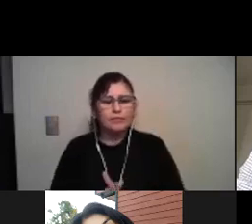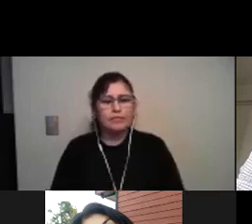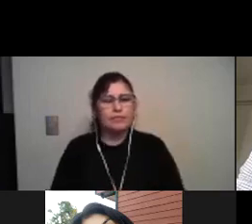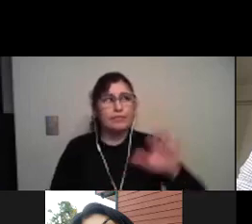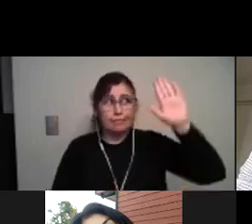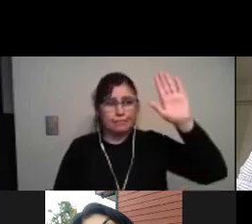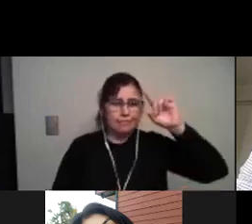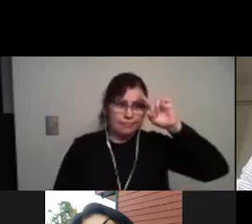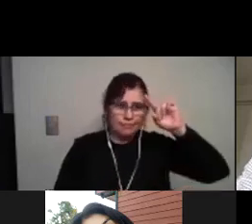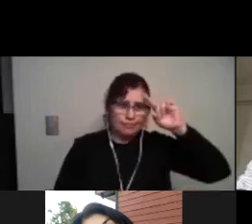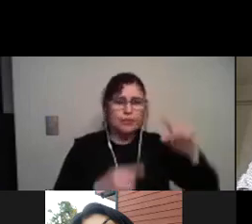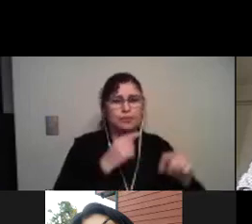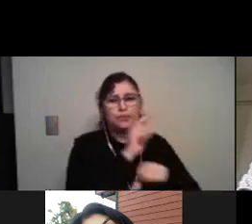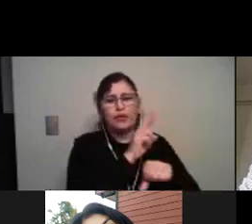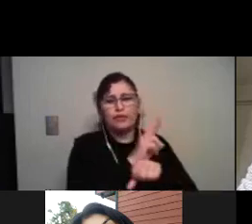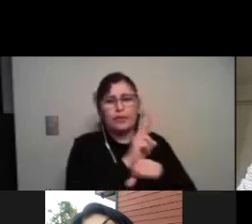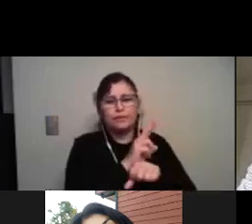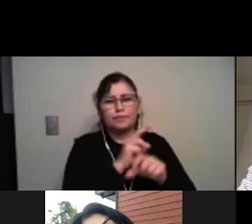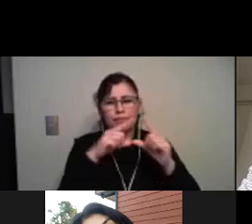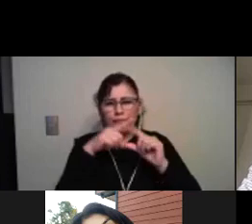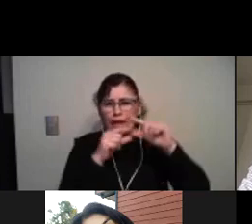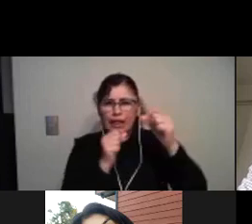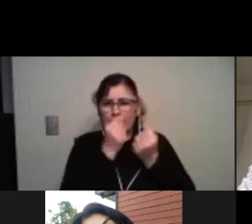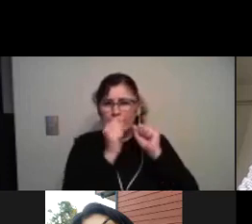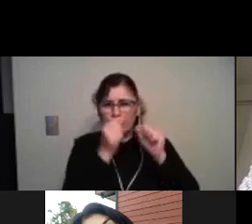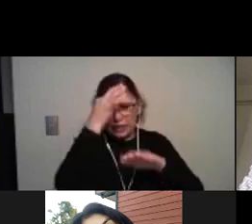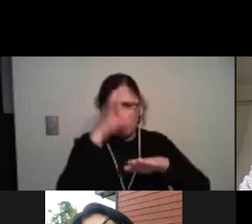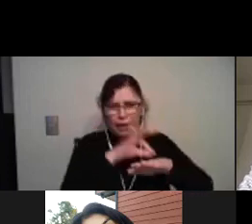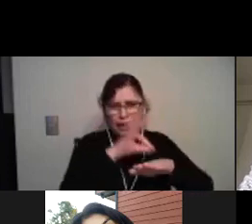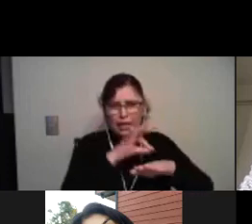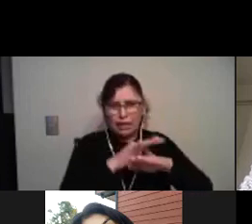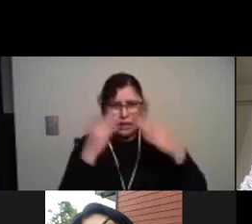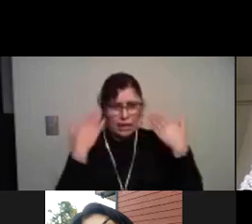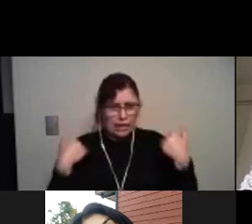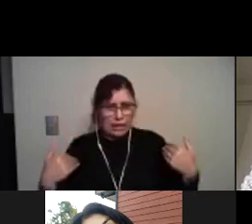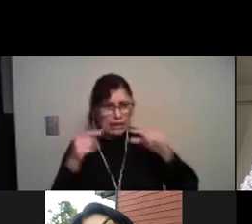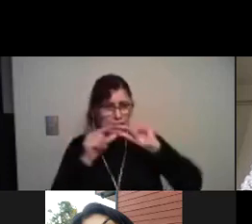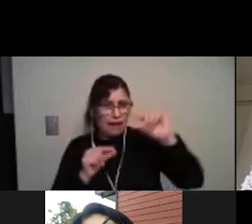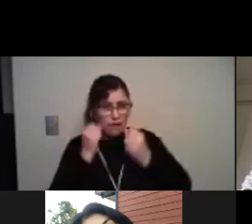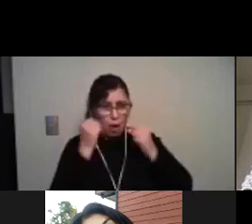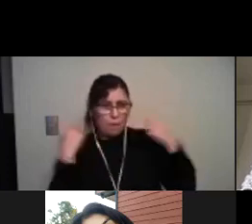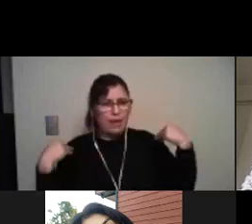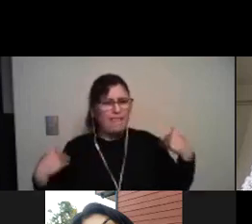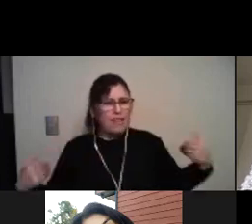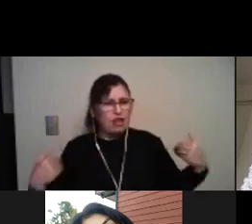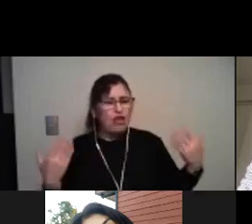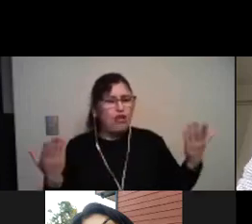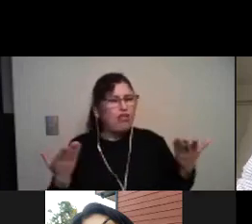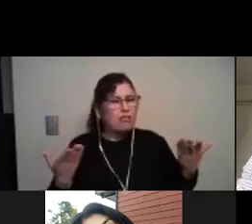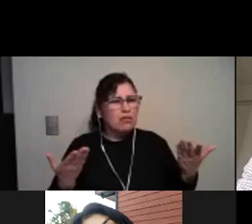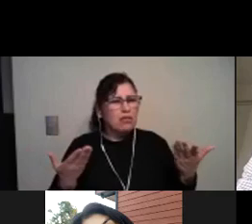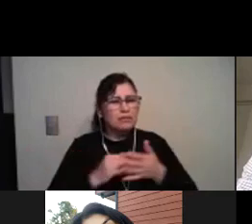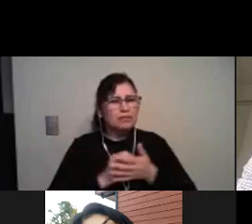Profe, la neuropatía de los nervios periféricos es en el fondo como